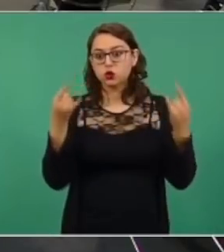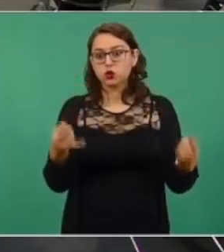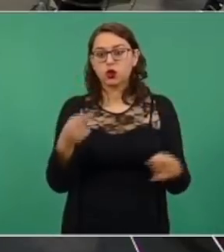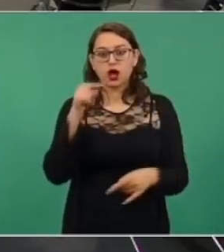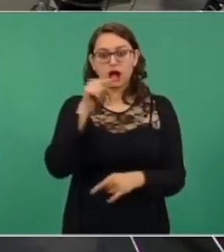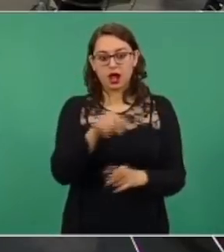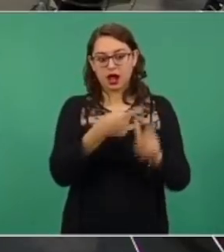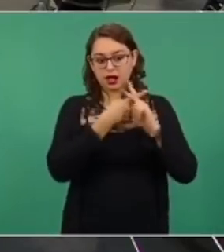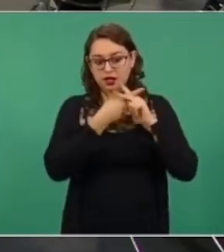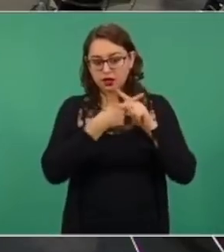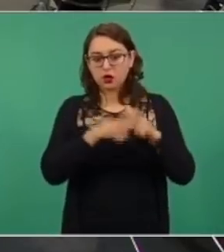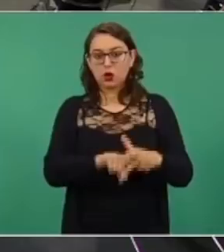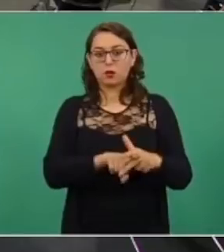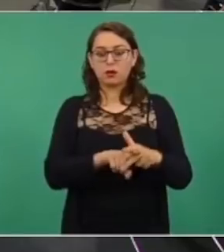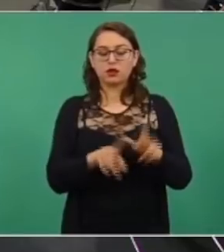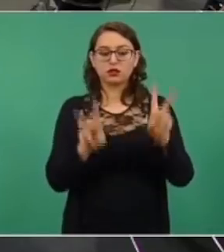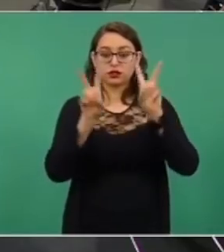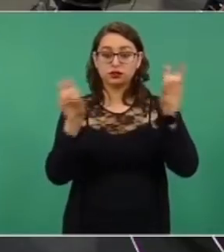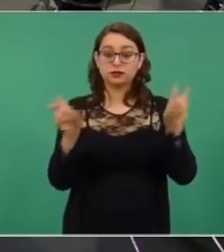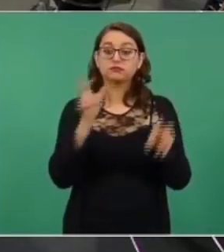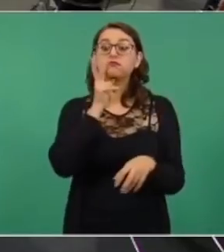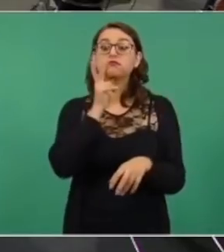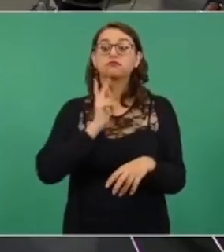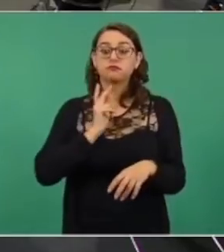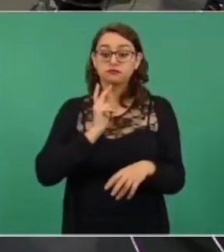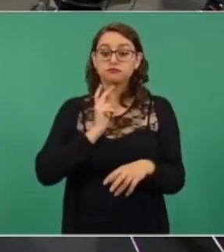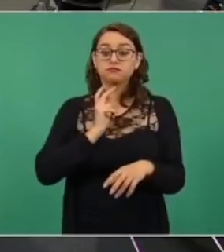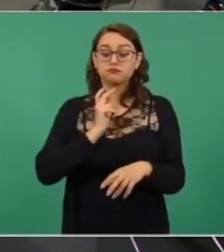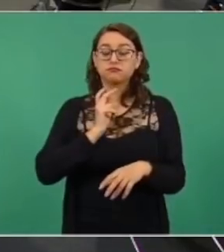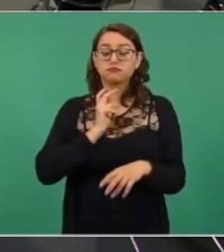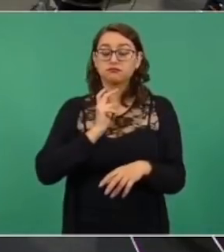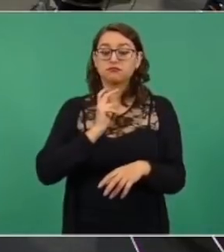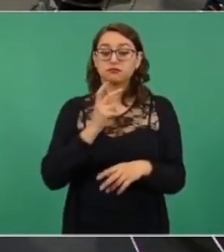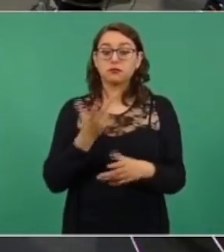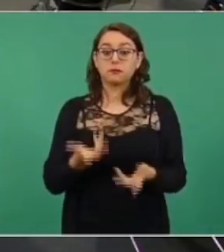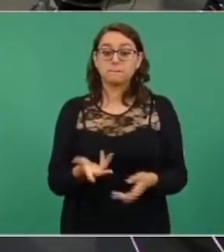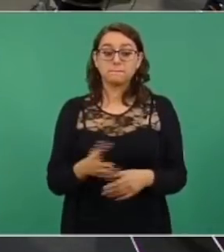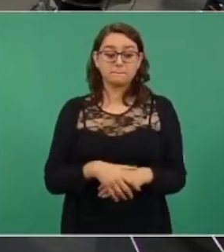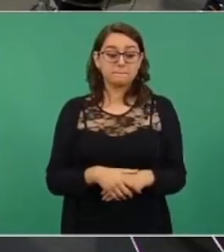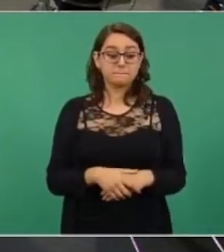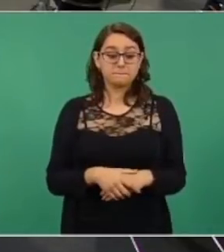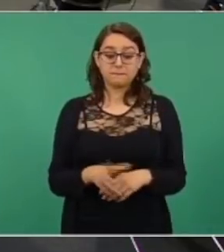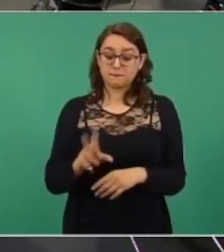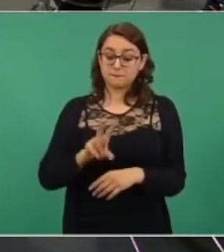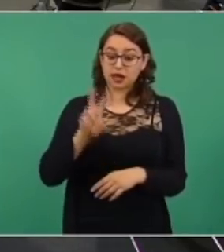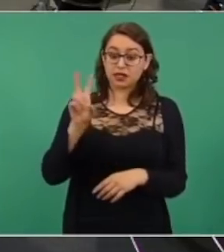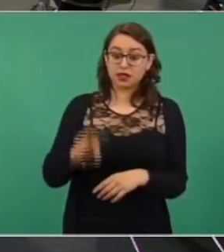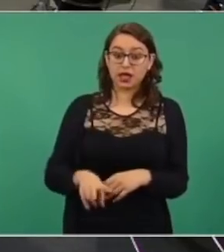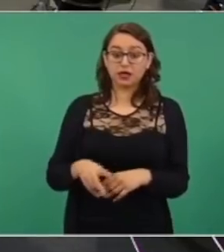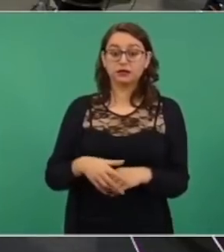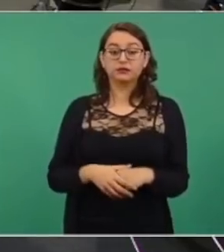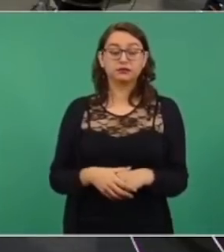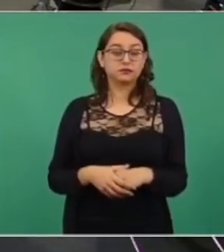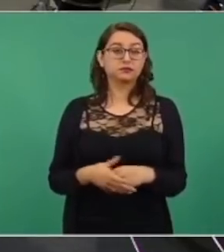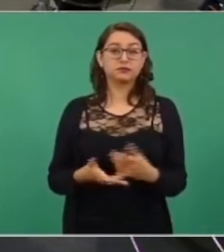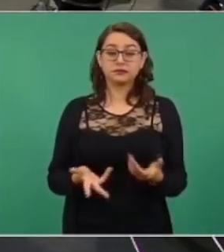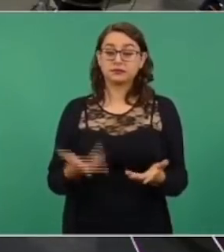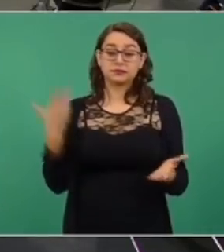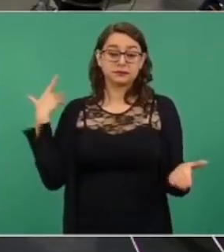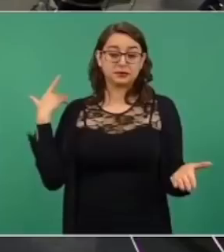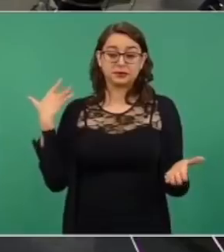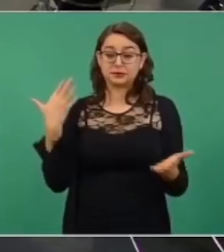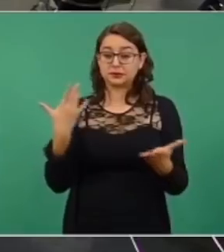la actividad petrolera. En efecto, ha habido en los últimos